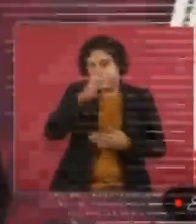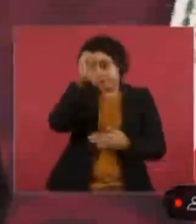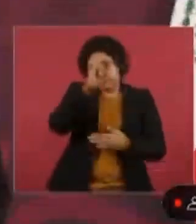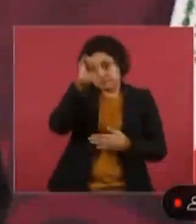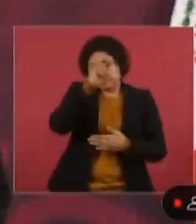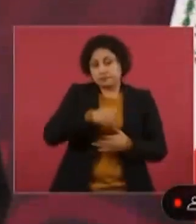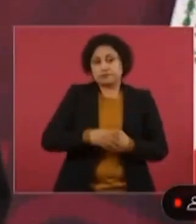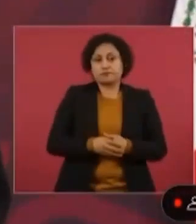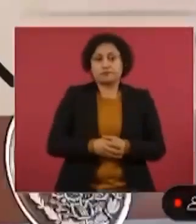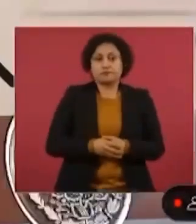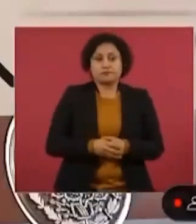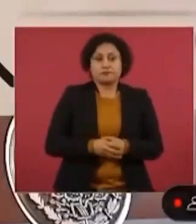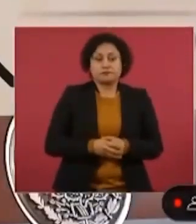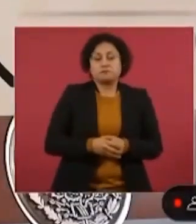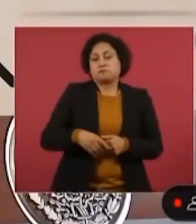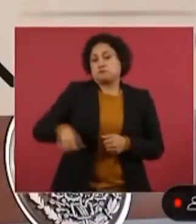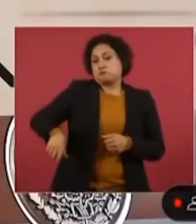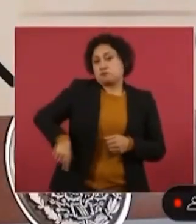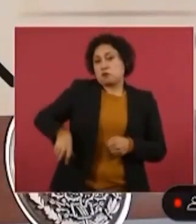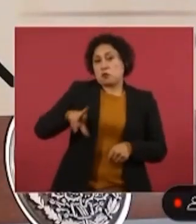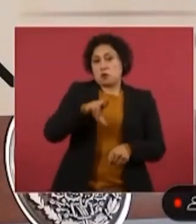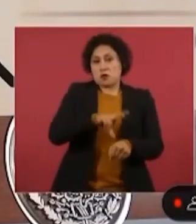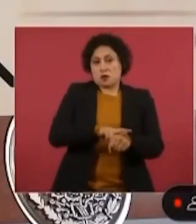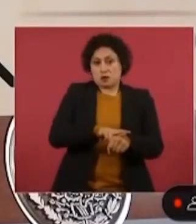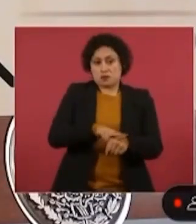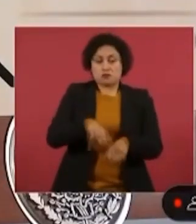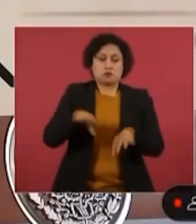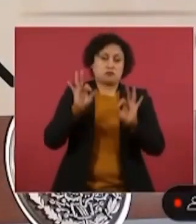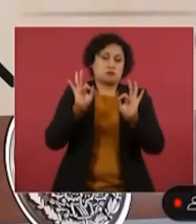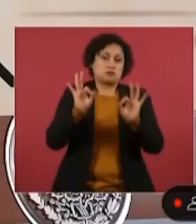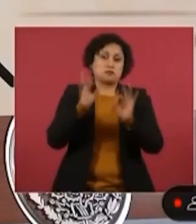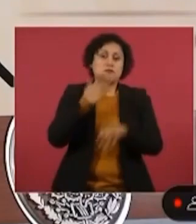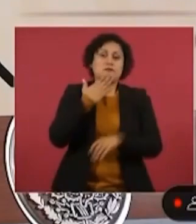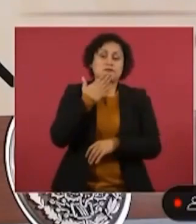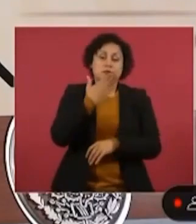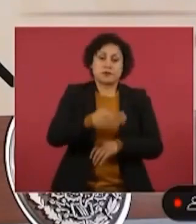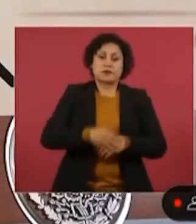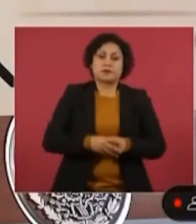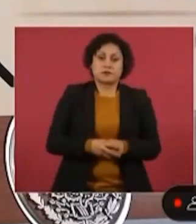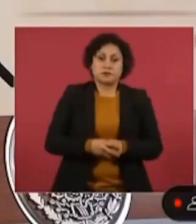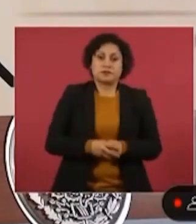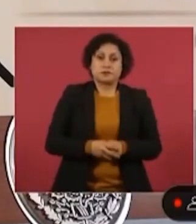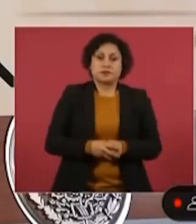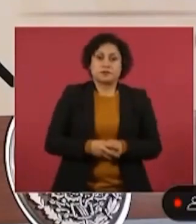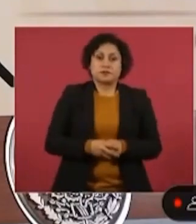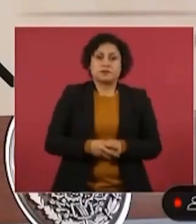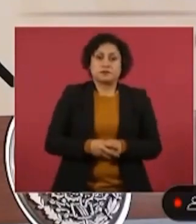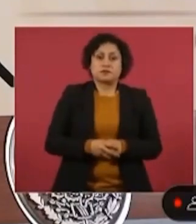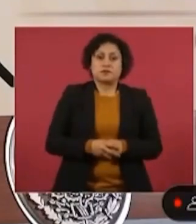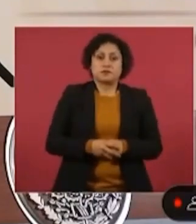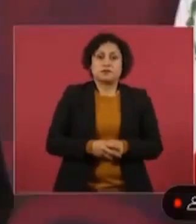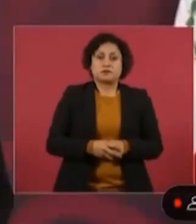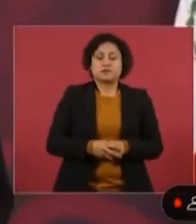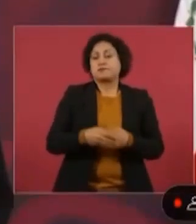y es muy buen gobernador, Sergio, y felicidades.